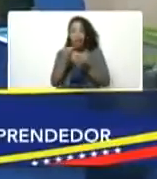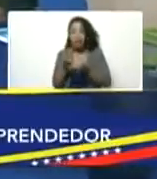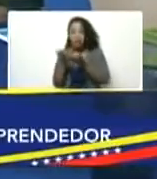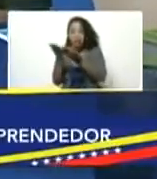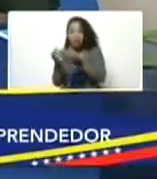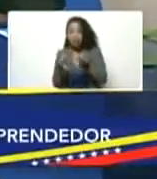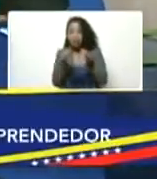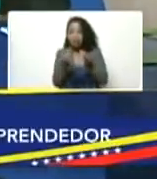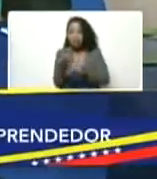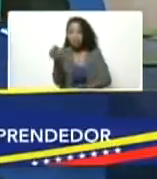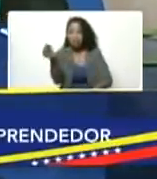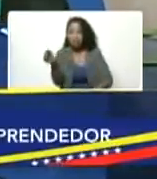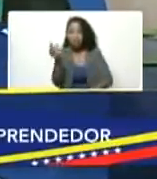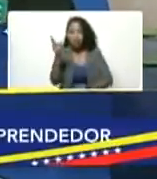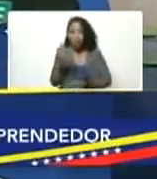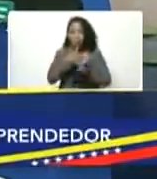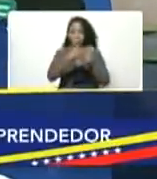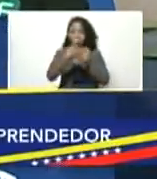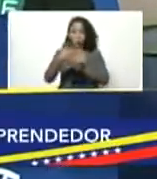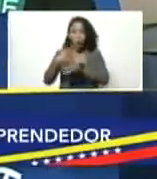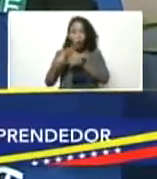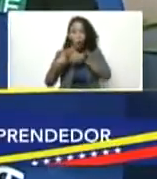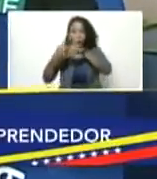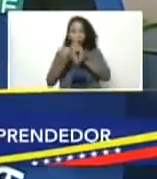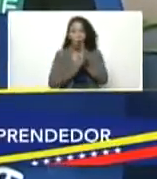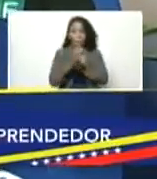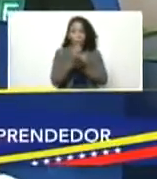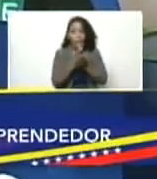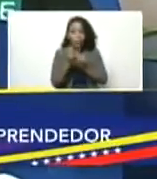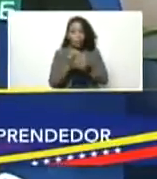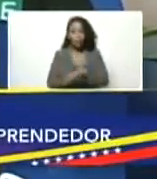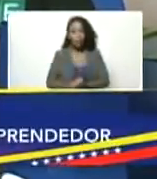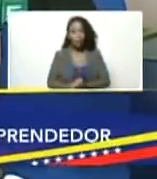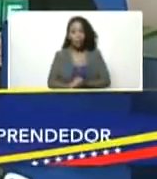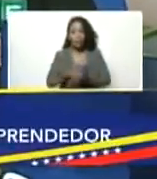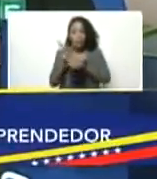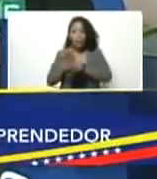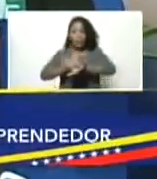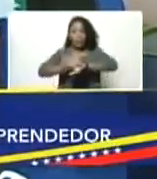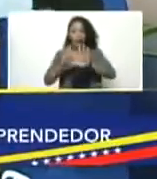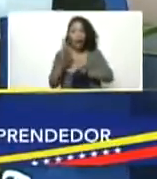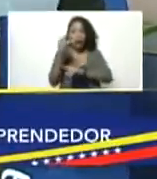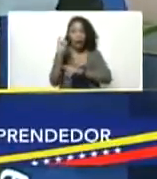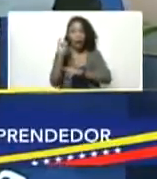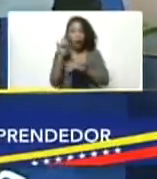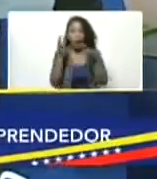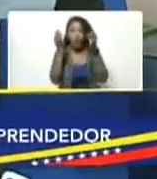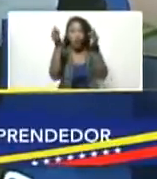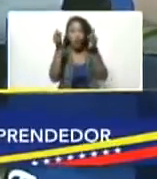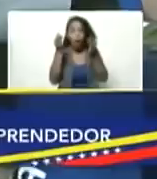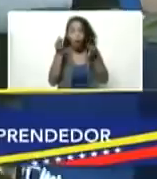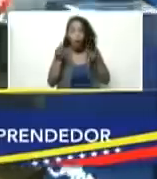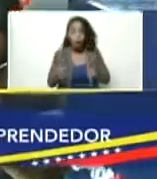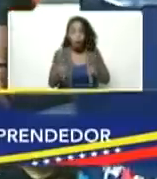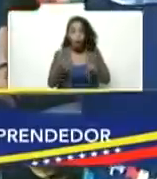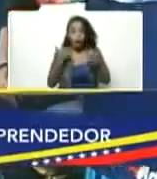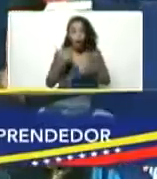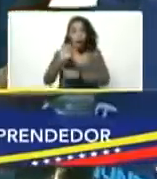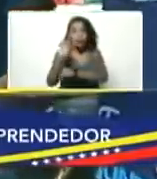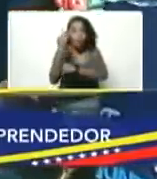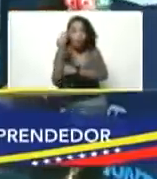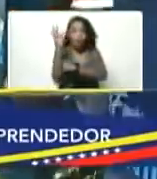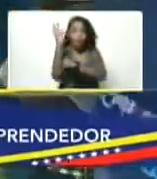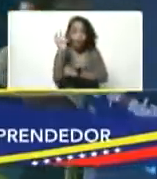Eliu, para que lo compartas con otros emprendedores. Eliu ya es un emprendedor formalizado. Ahora vamos a la segunda